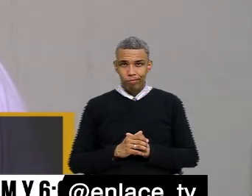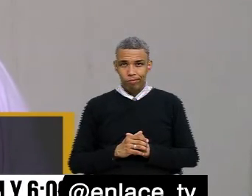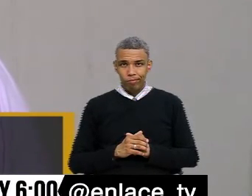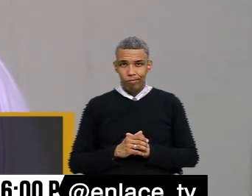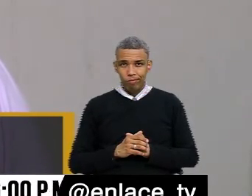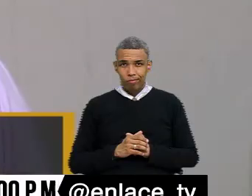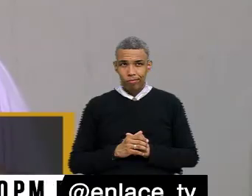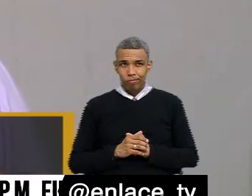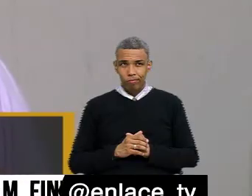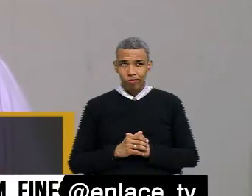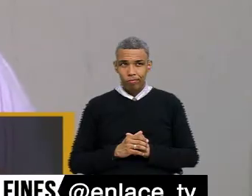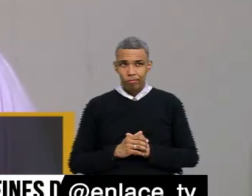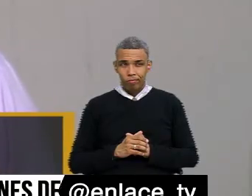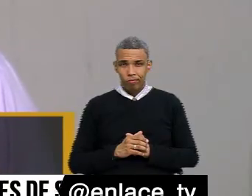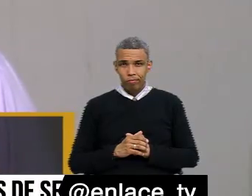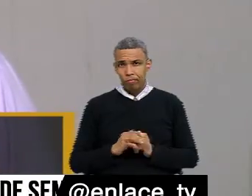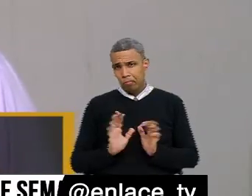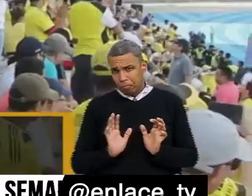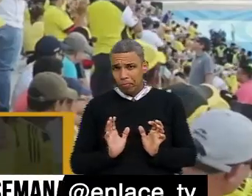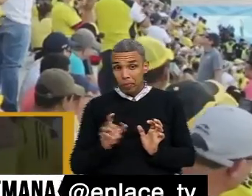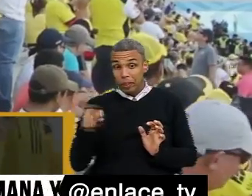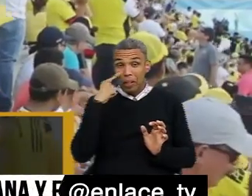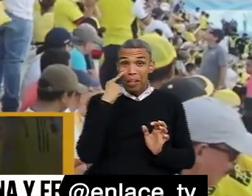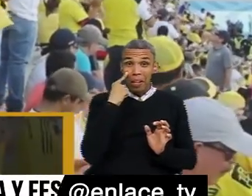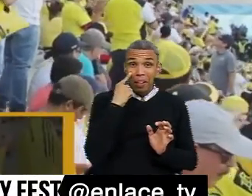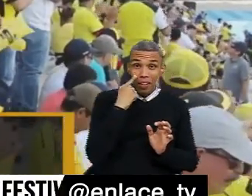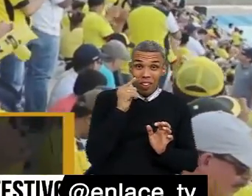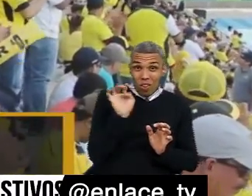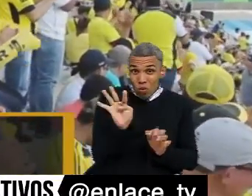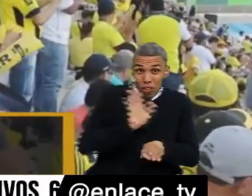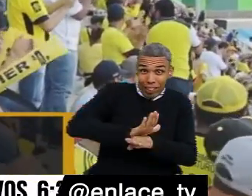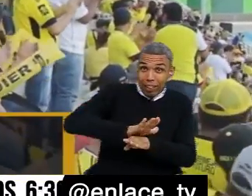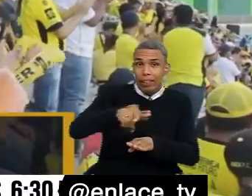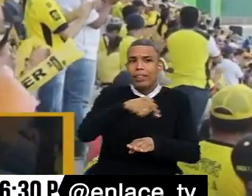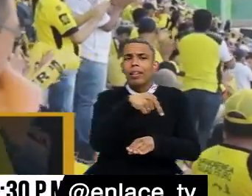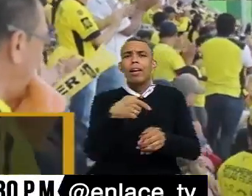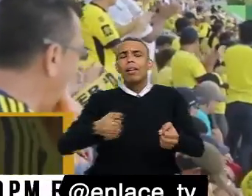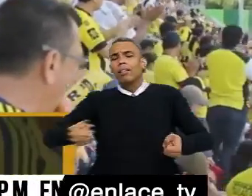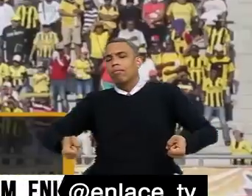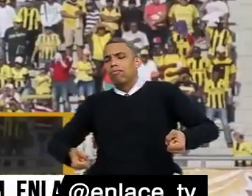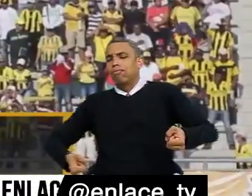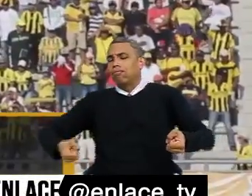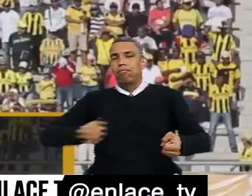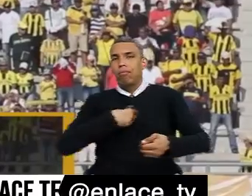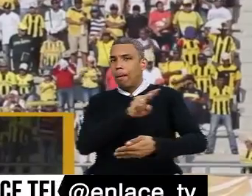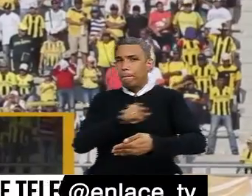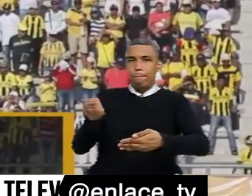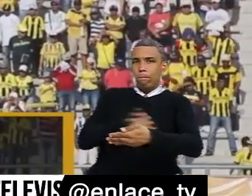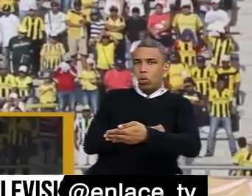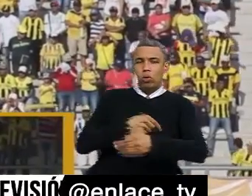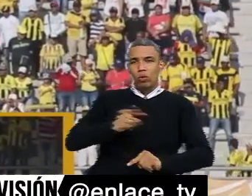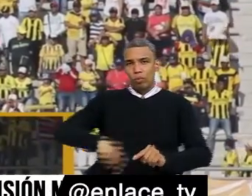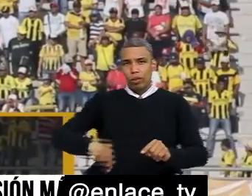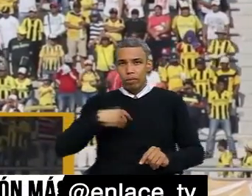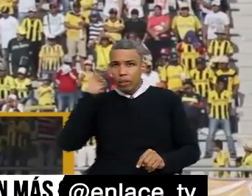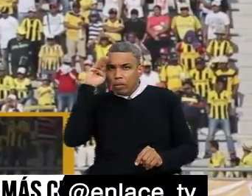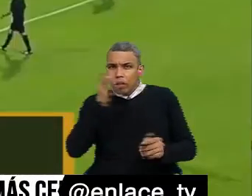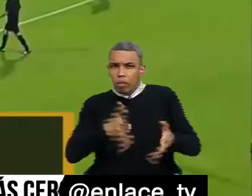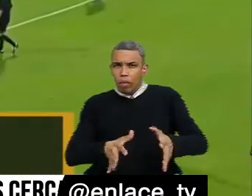de vehículos pesados por esta vía. 400 policías se encargarán de la seguridad desde la llegada de